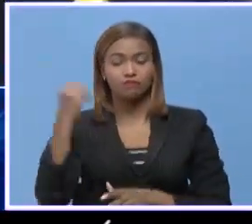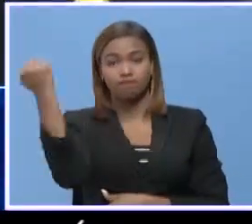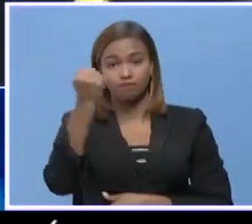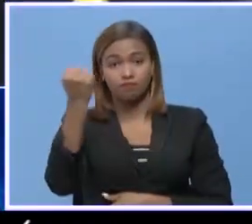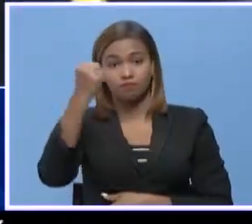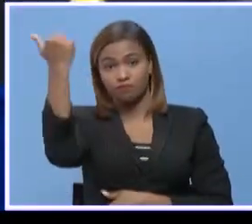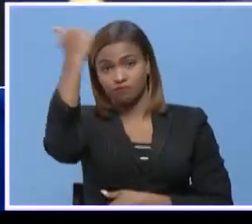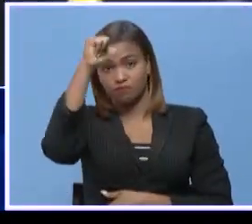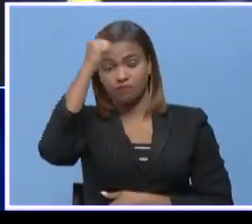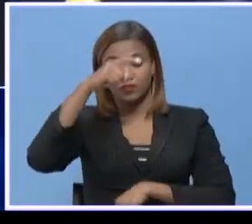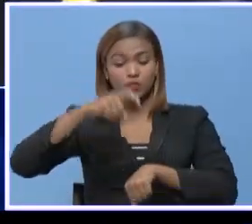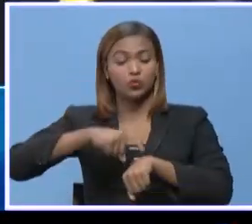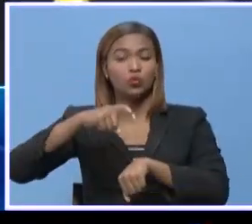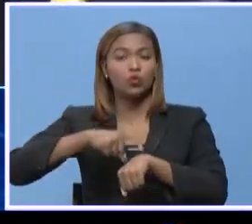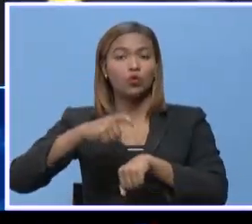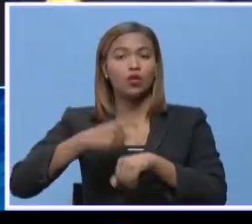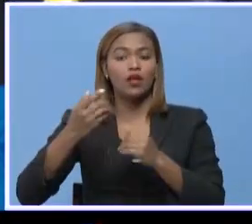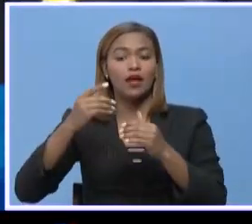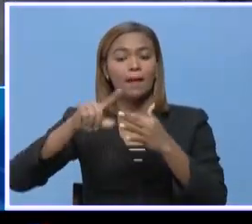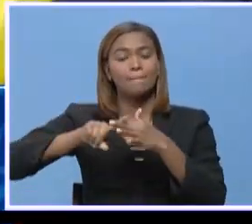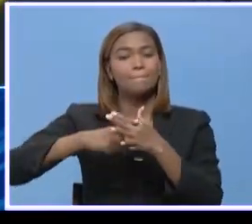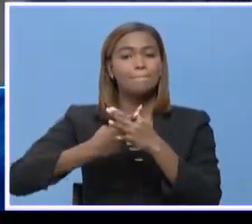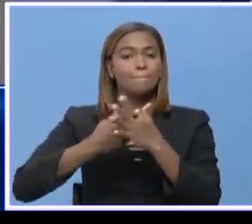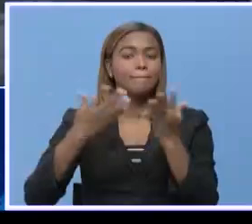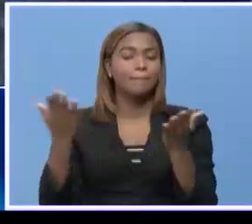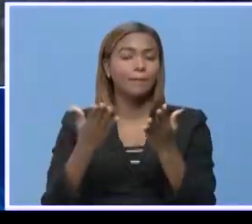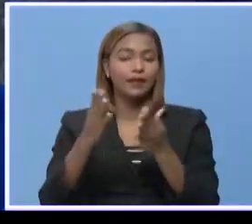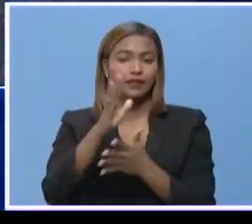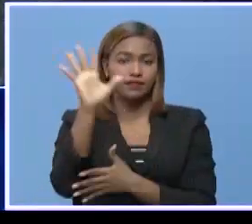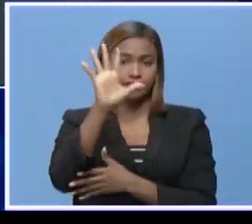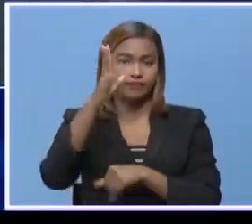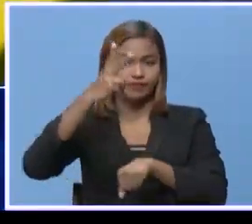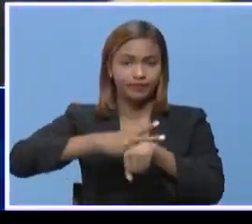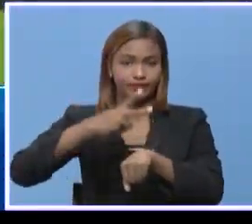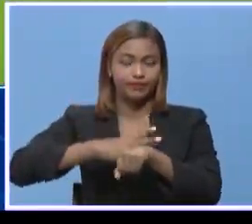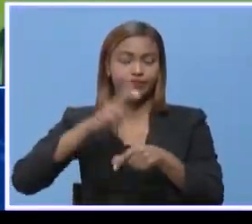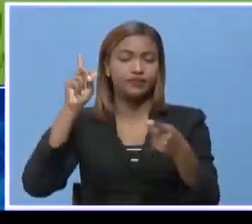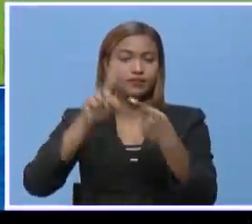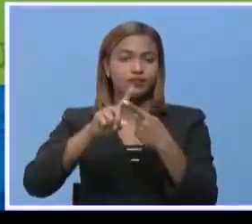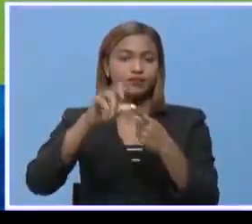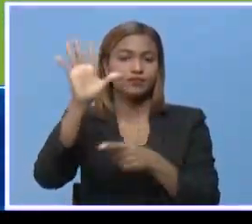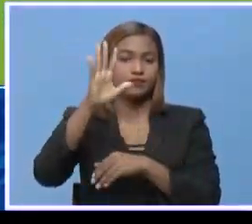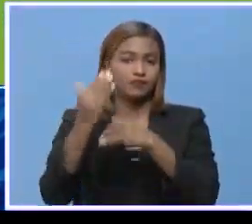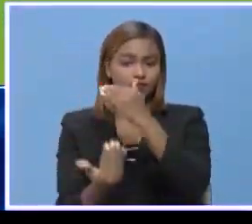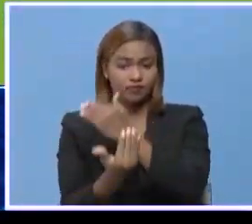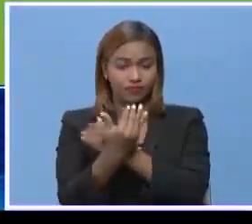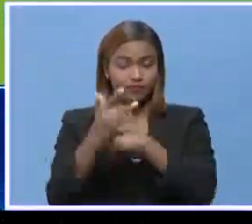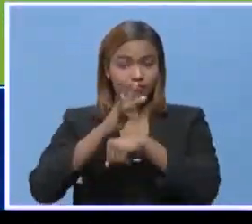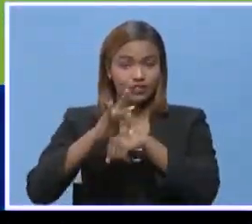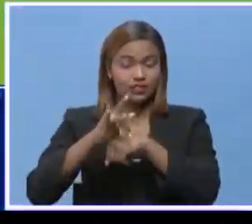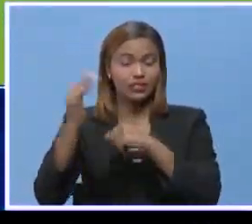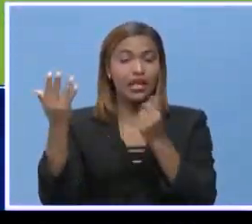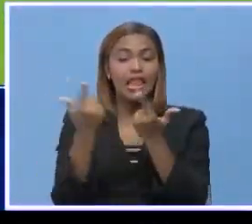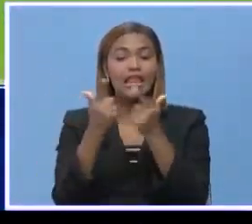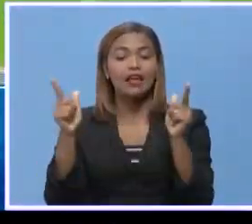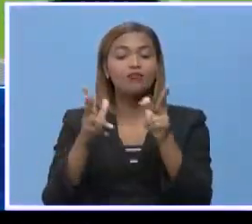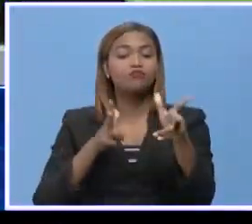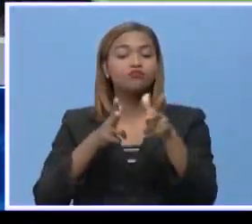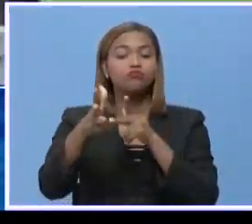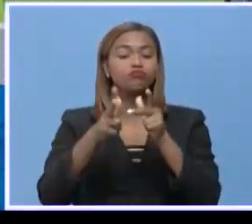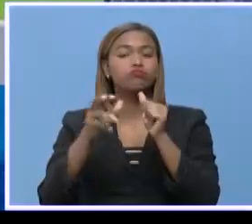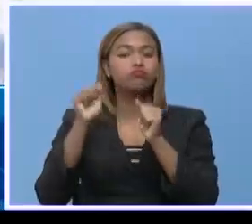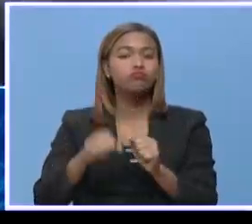y domingos el horario de toque de queda será de 5 de la tarde a 5 de la mañana, con una gracia de